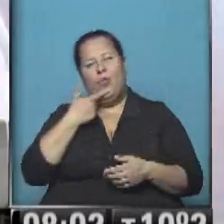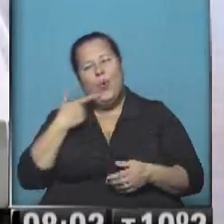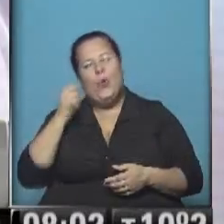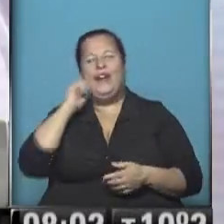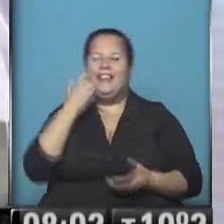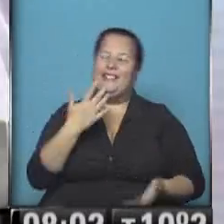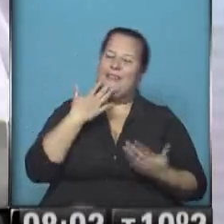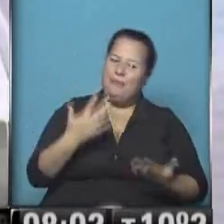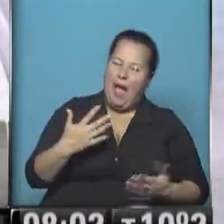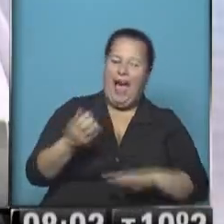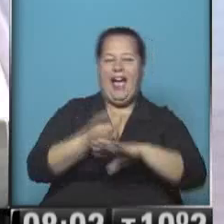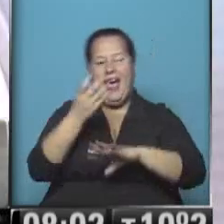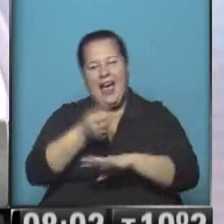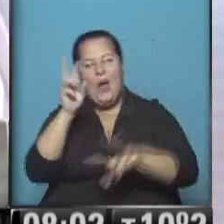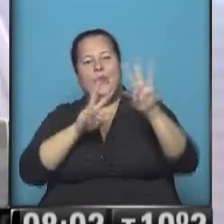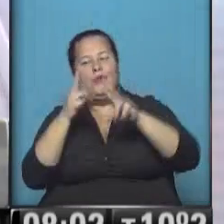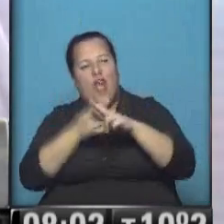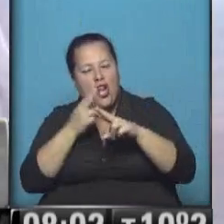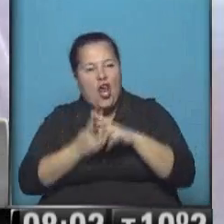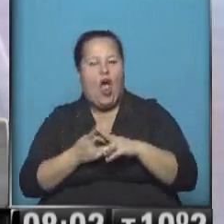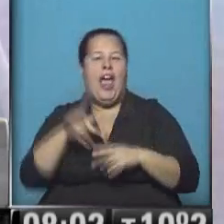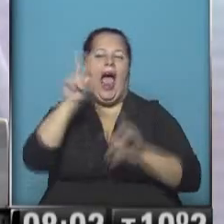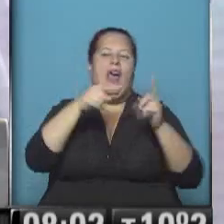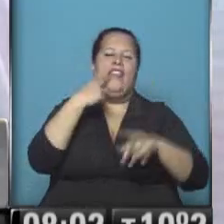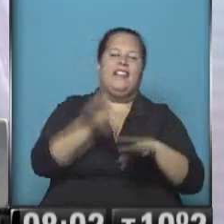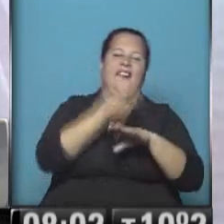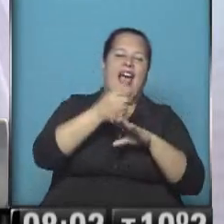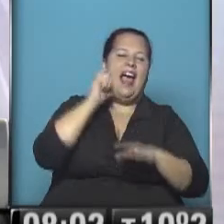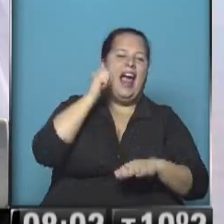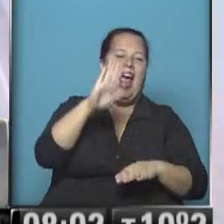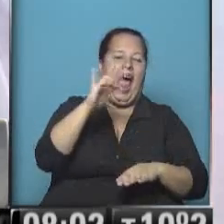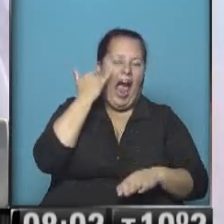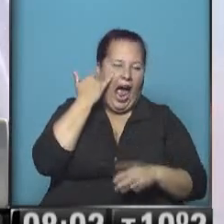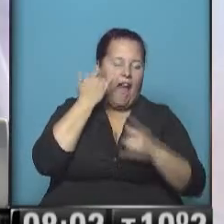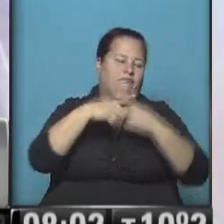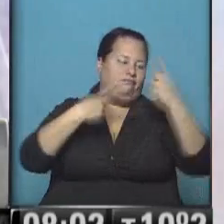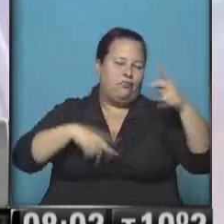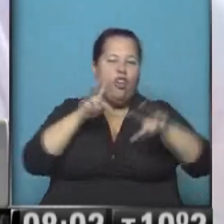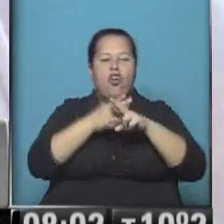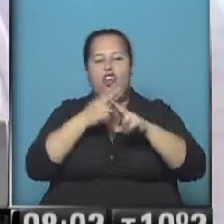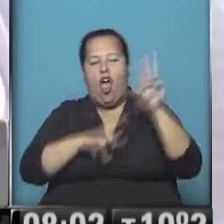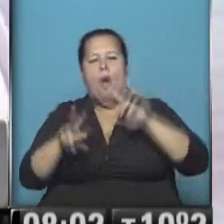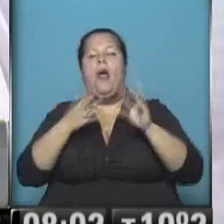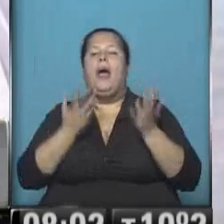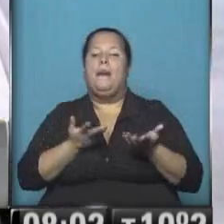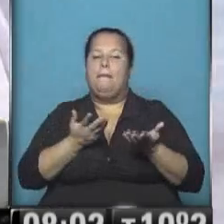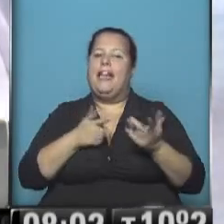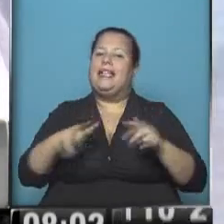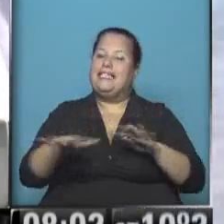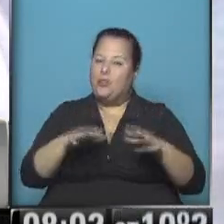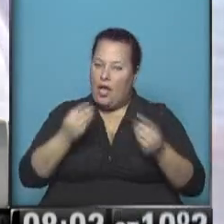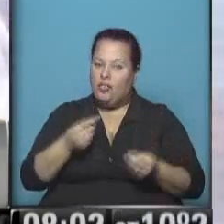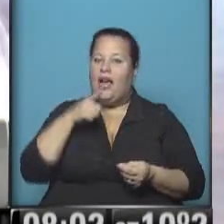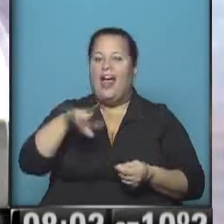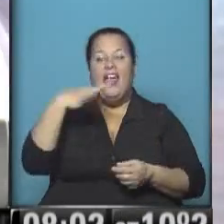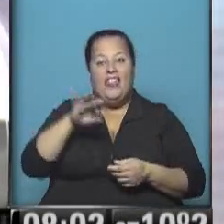simpatía y sé a quién le están buscando nombre hay quien habla de la ballena gabi bueno se van buscando el nombre pero hay una situación a la